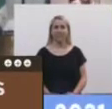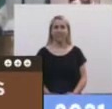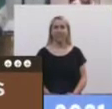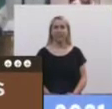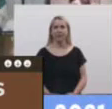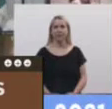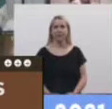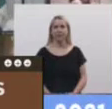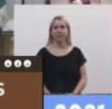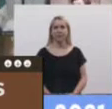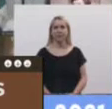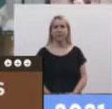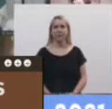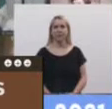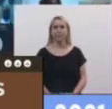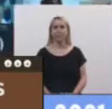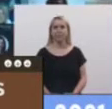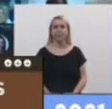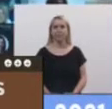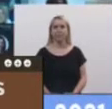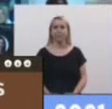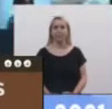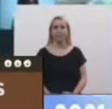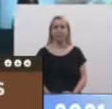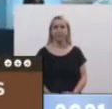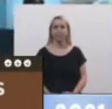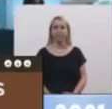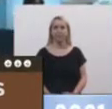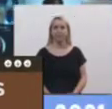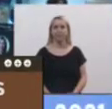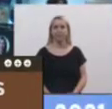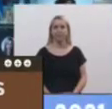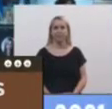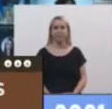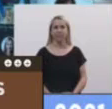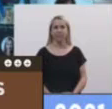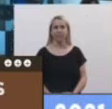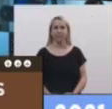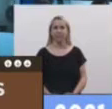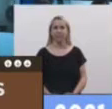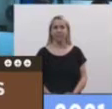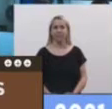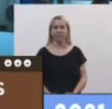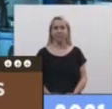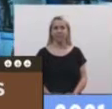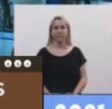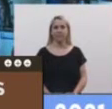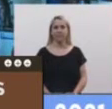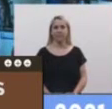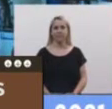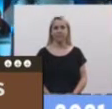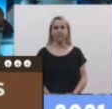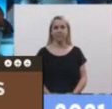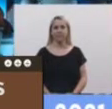a provincias y conseguir él hacer su propia política, porque le está de alguna forma repartiendo gastos a cada